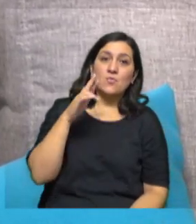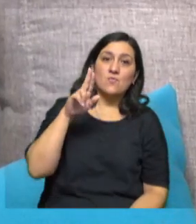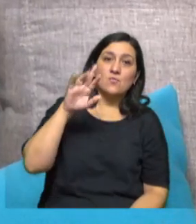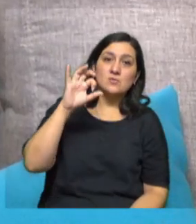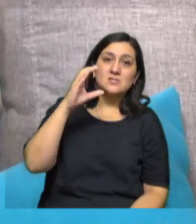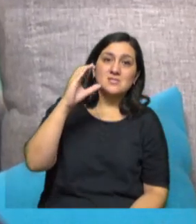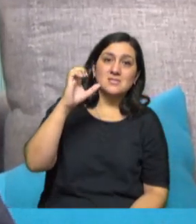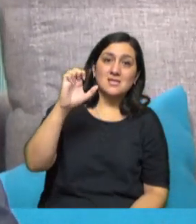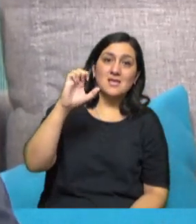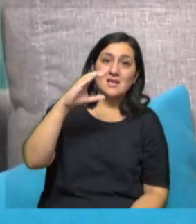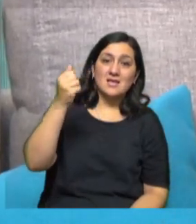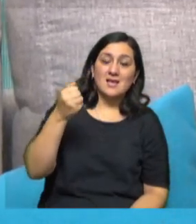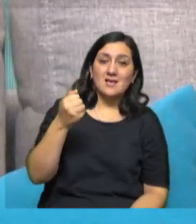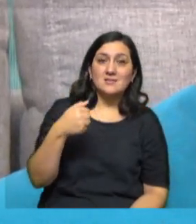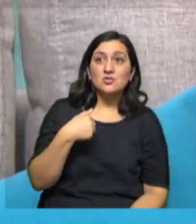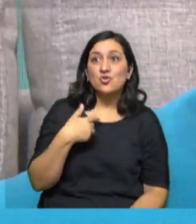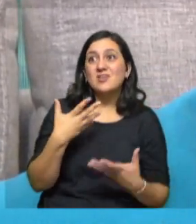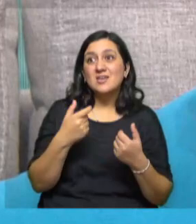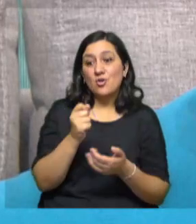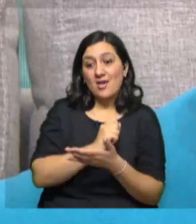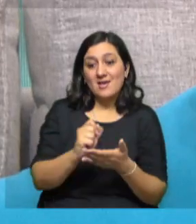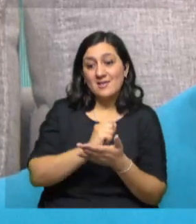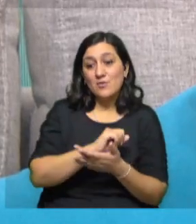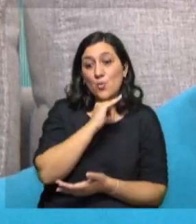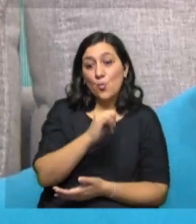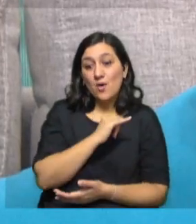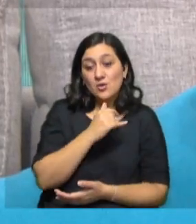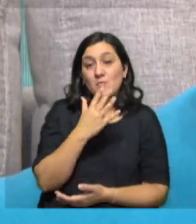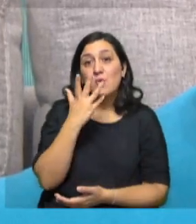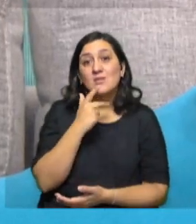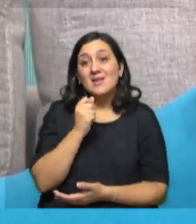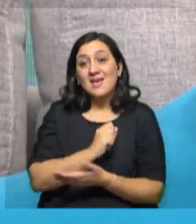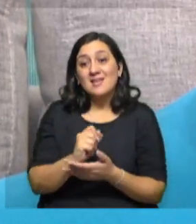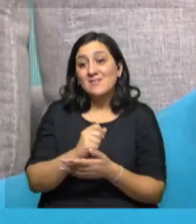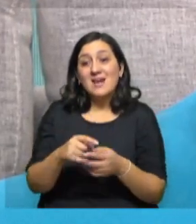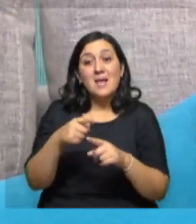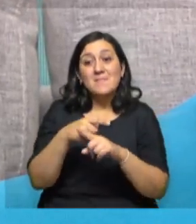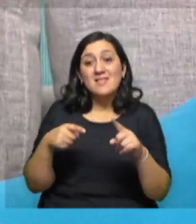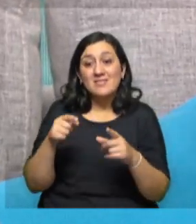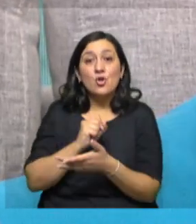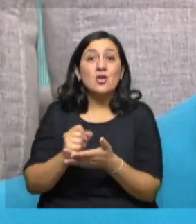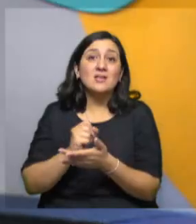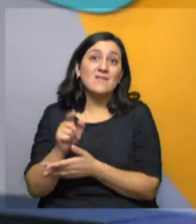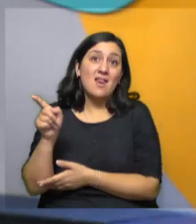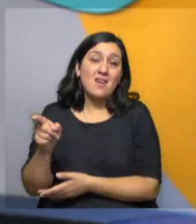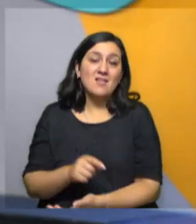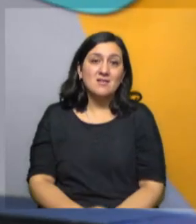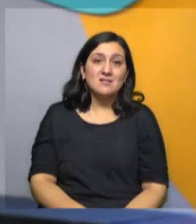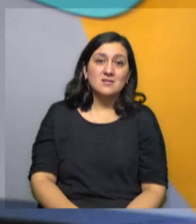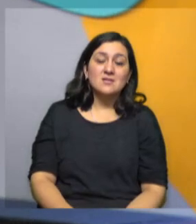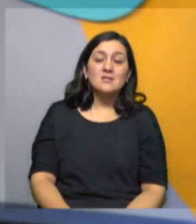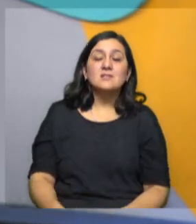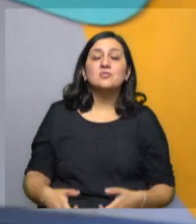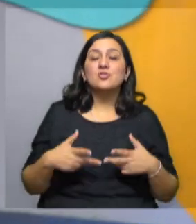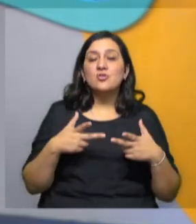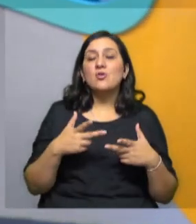si yo quisiera escribir cuentos, me gustaría escribir la mitad de lo que de lo que escribe Joseca. Y si te digo, ¿qué te